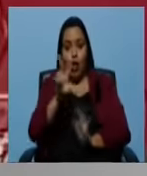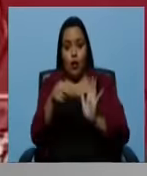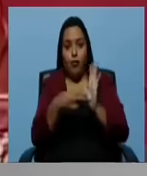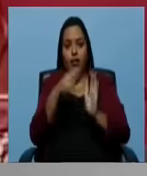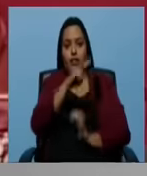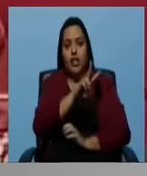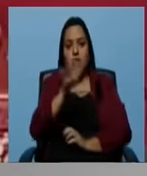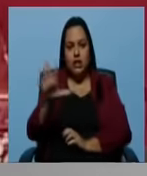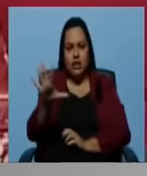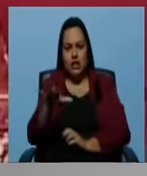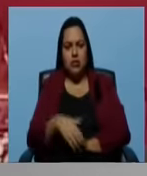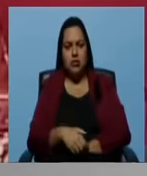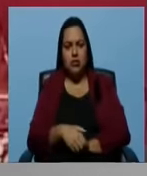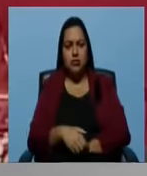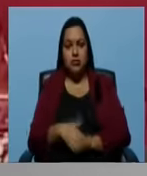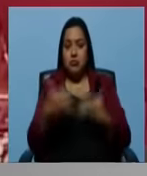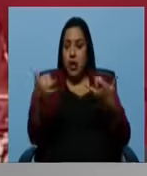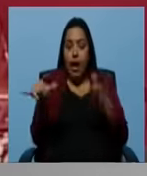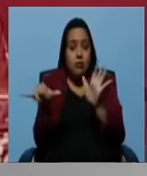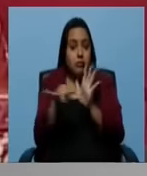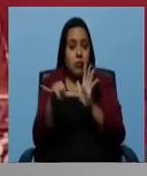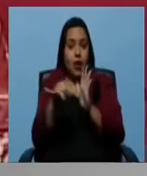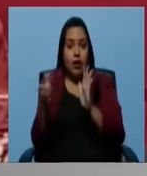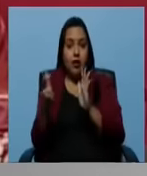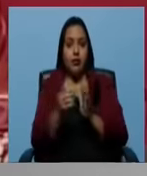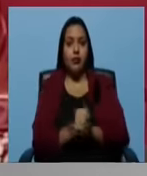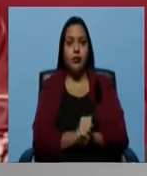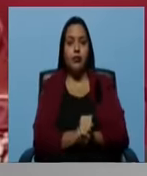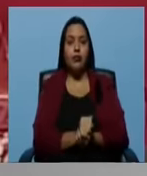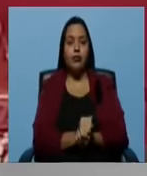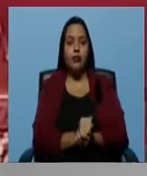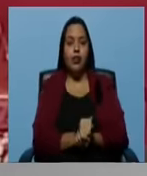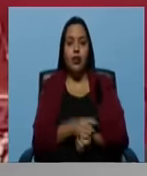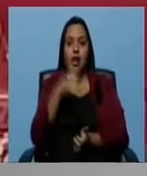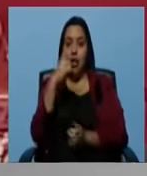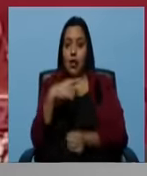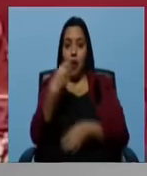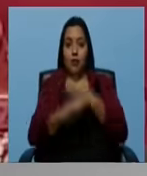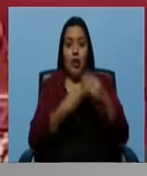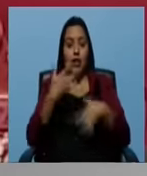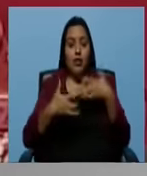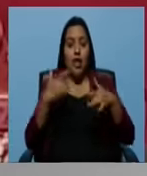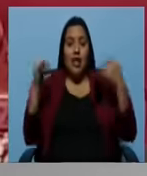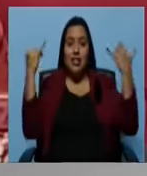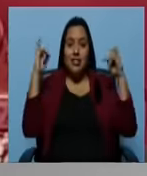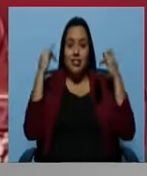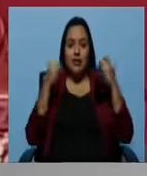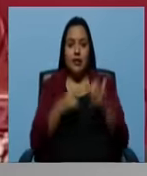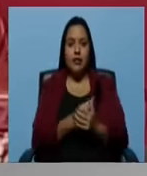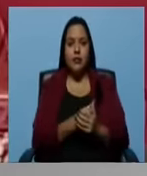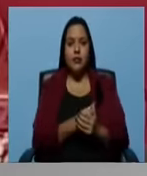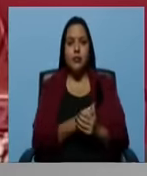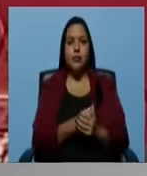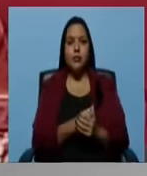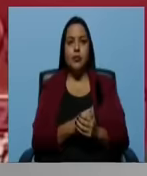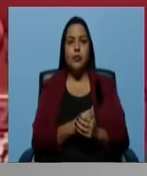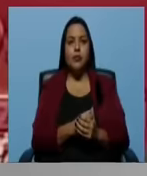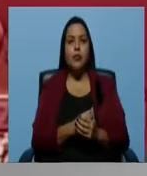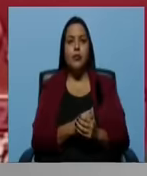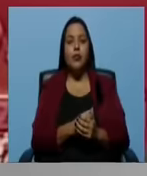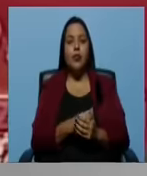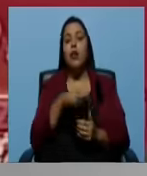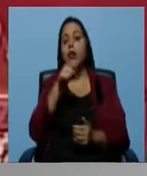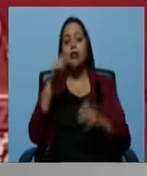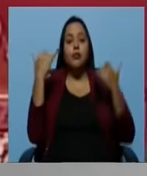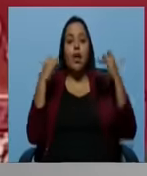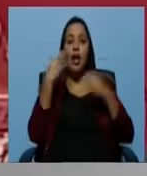2025, el que viene ahorita, pues, en caliente casi, pues. Hay que preparar toda una gran jornada de celebraciones. Y esas celebraciones